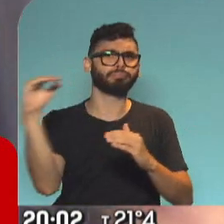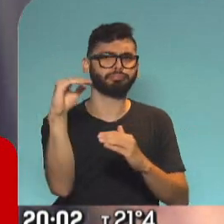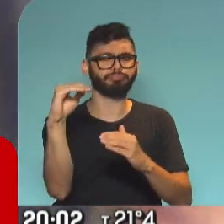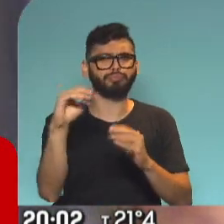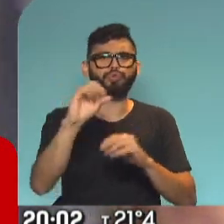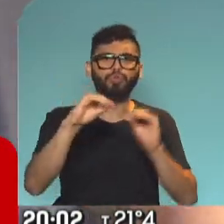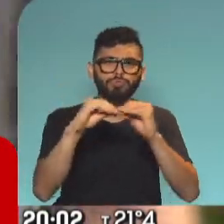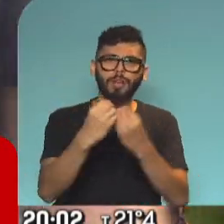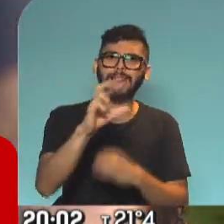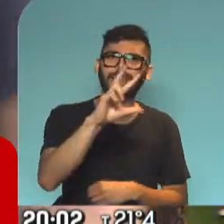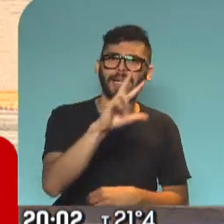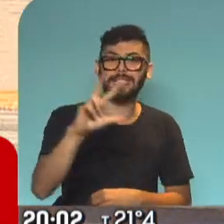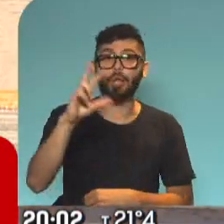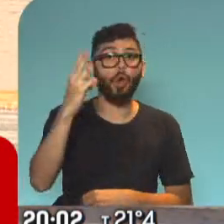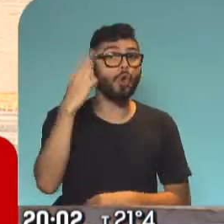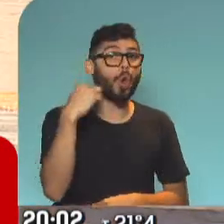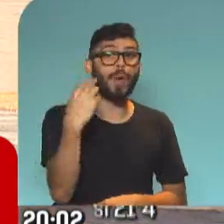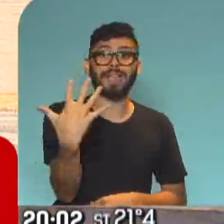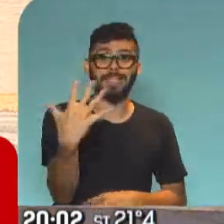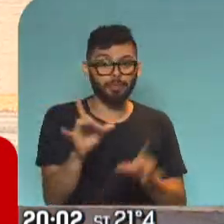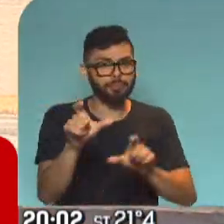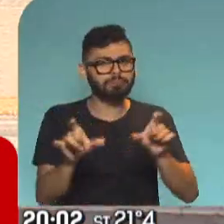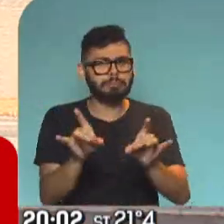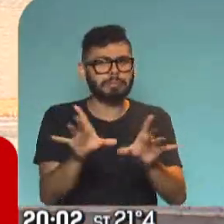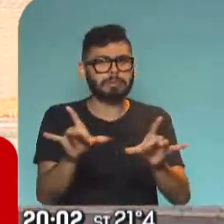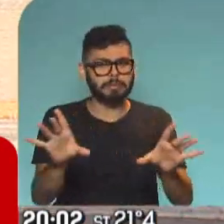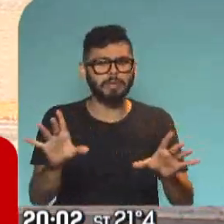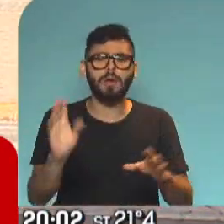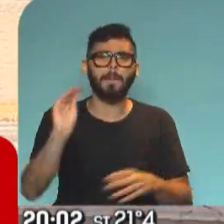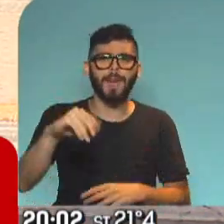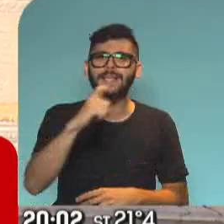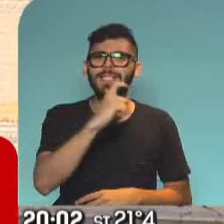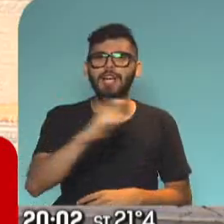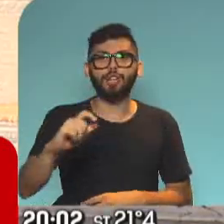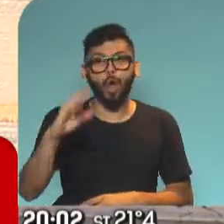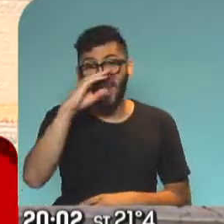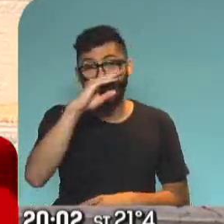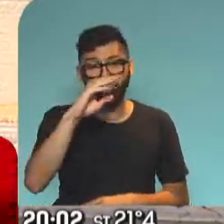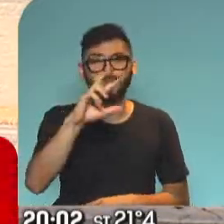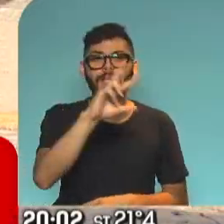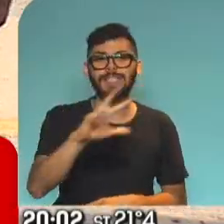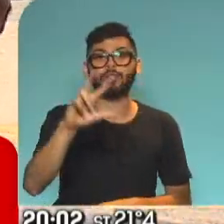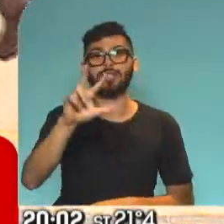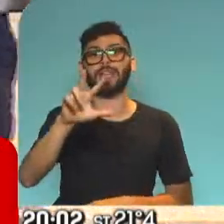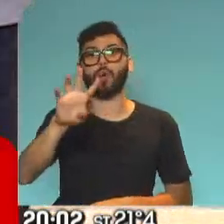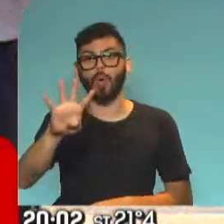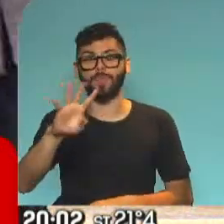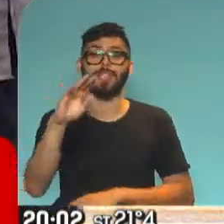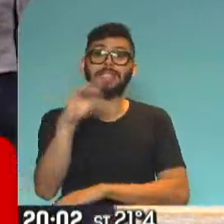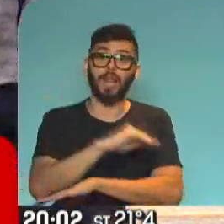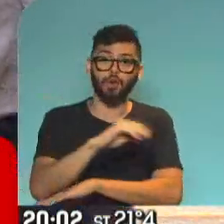con 395 contagios. Luego continúa Río Negro con 334 positivos, Santa